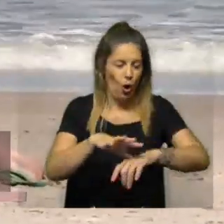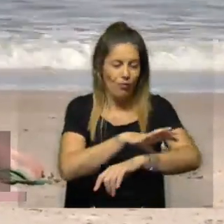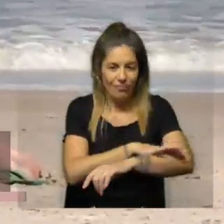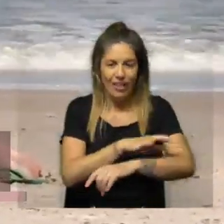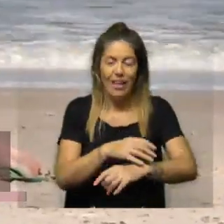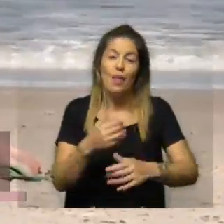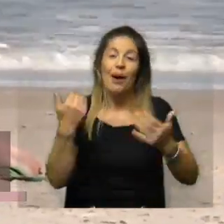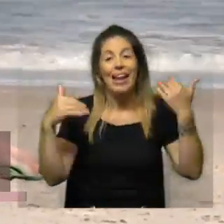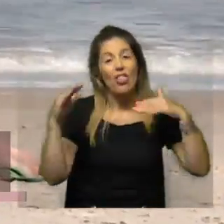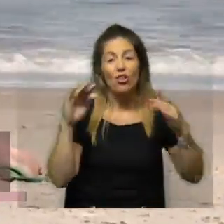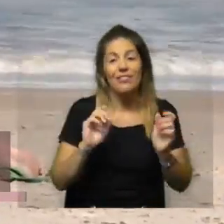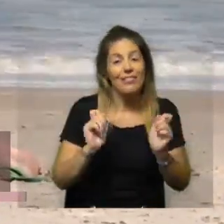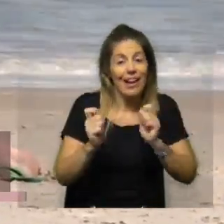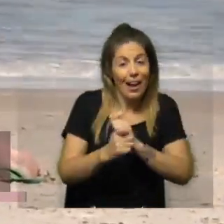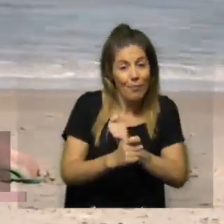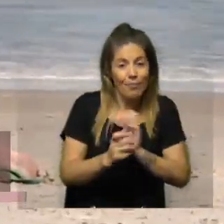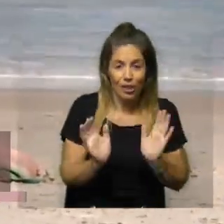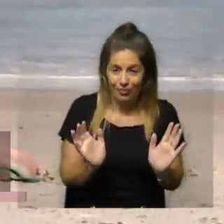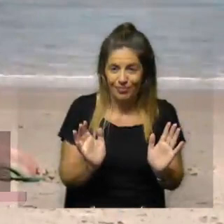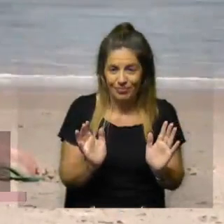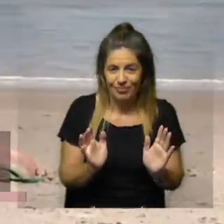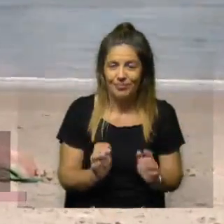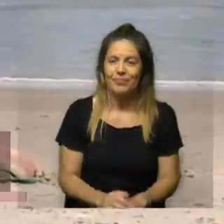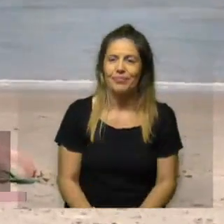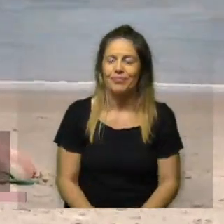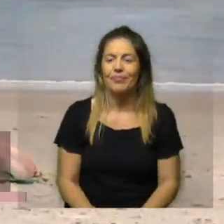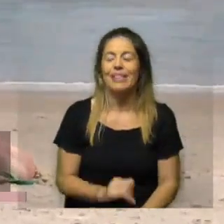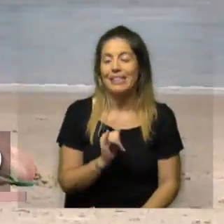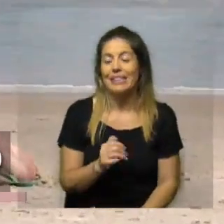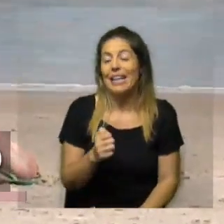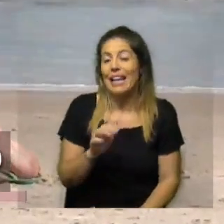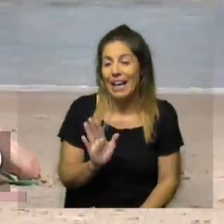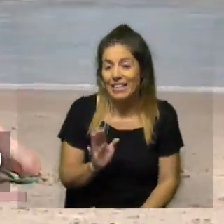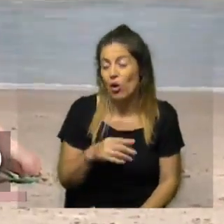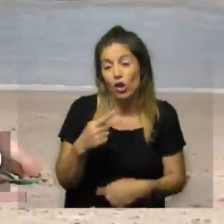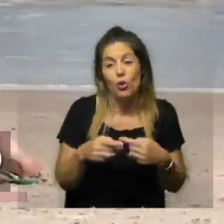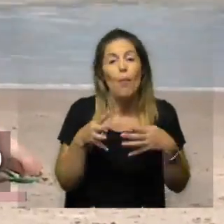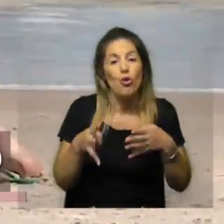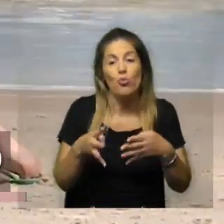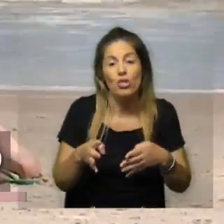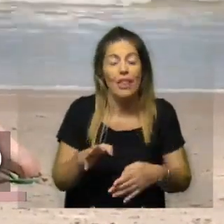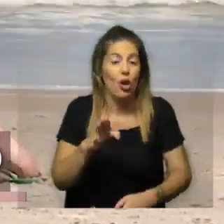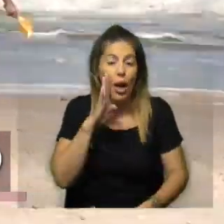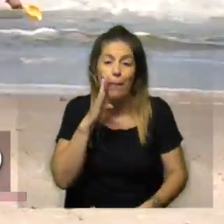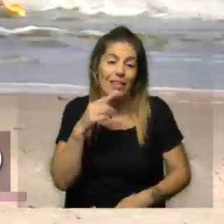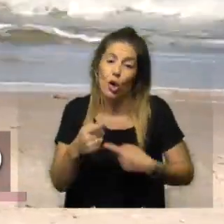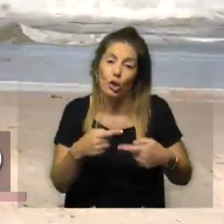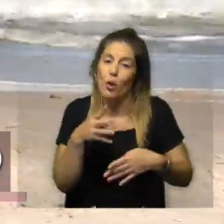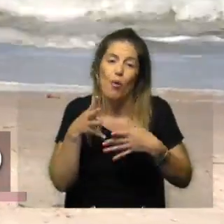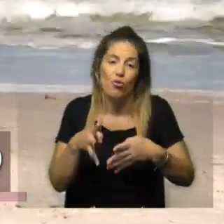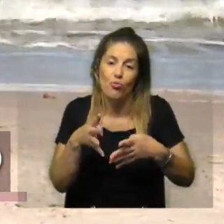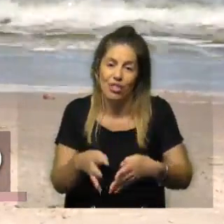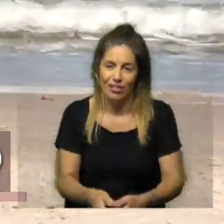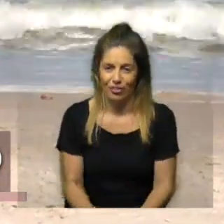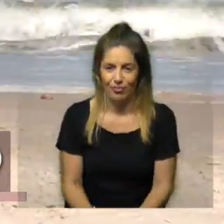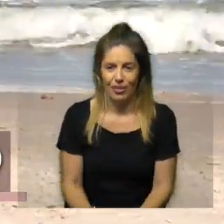adolescencia... Ahí está la lucha. La apuesta está perdida, ¿no? Digo, bueno, casi. Vamos, seguimos luchando. Las madres seguimos luchando.